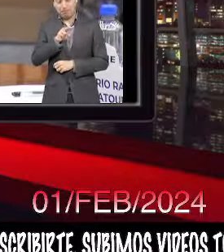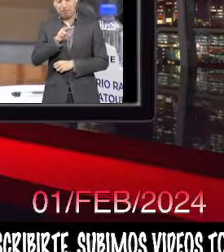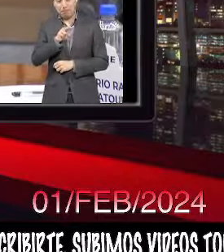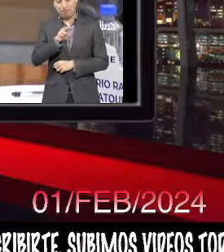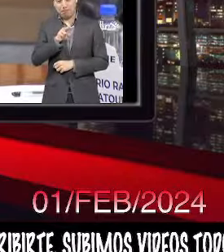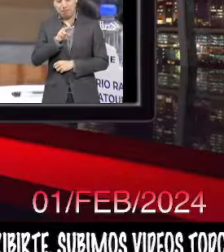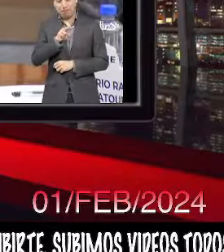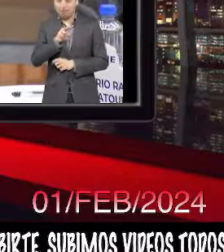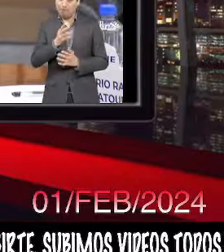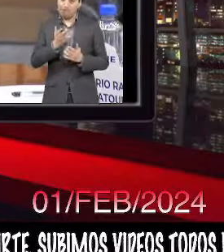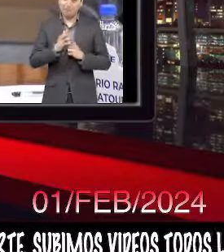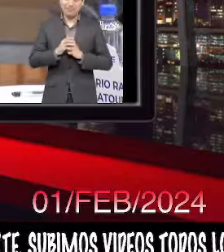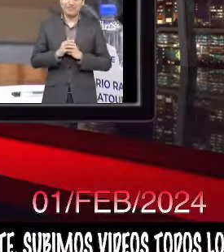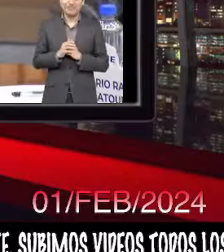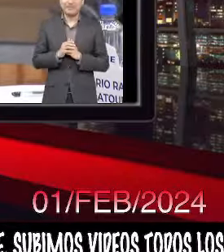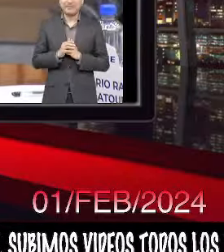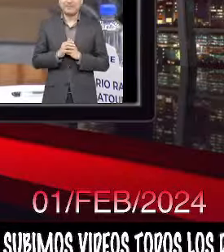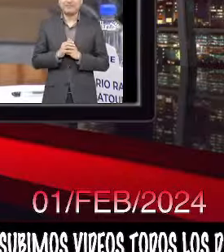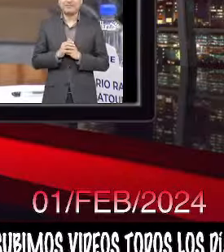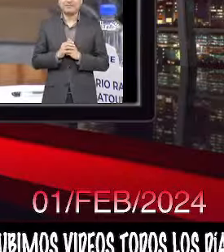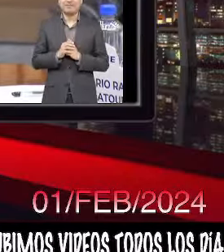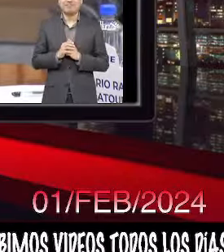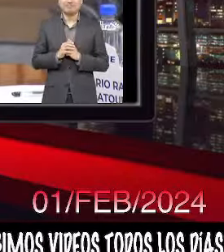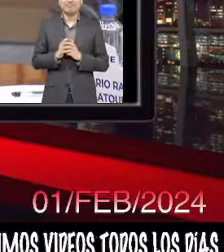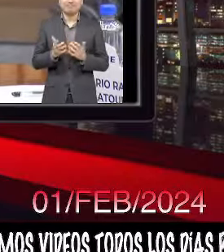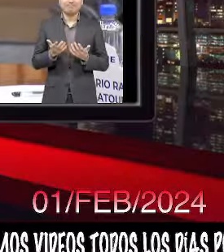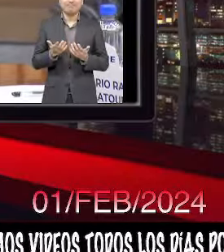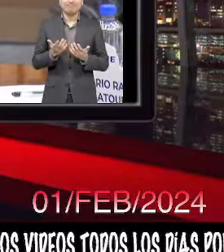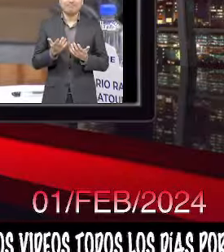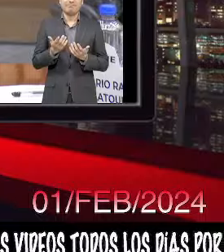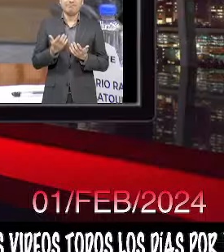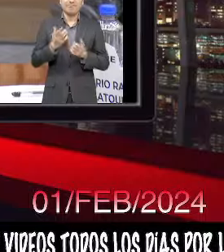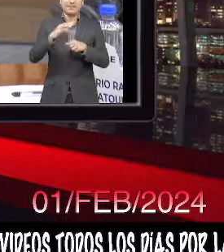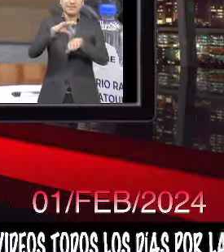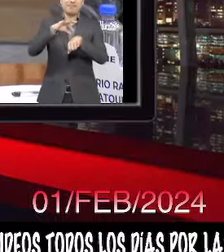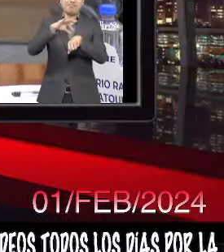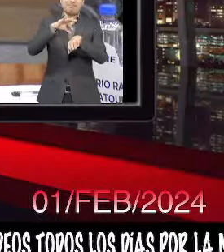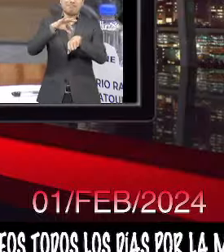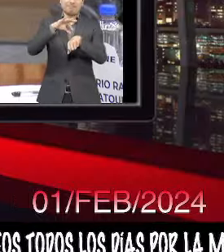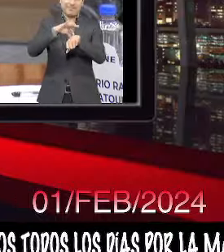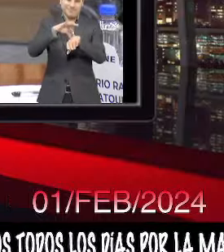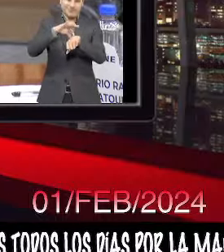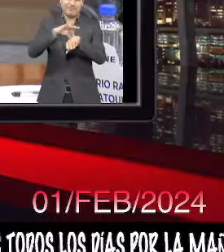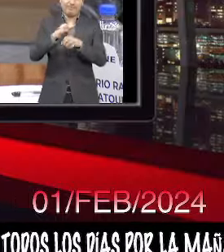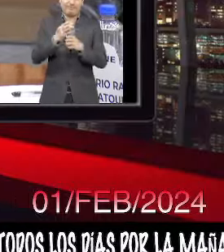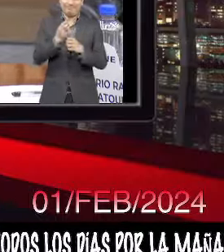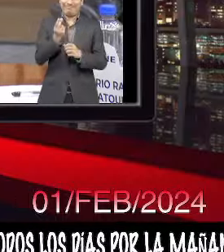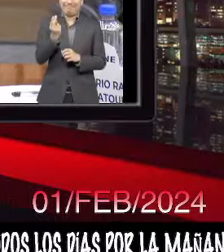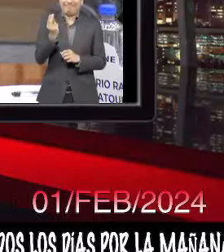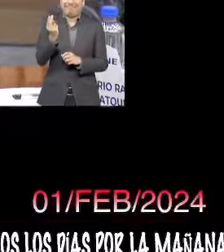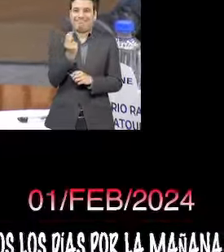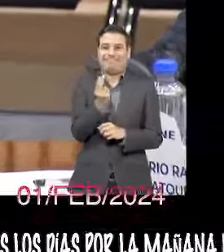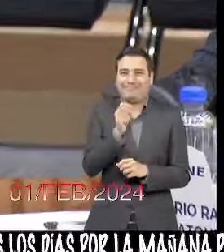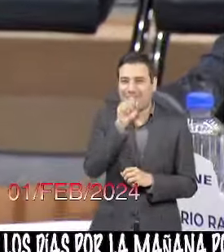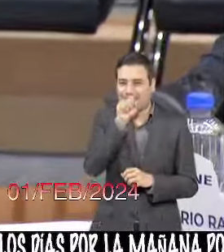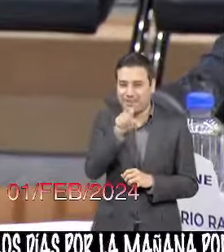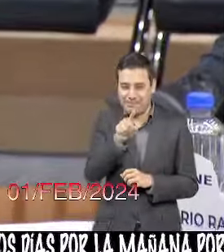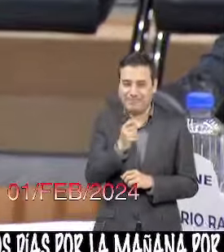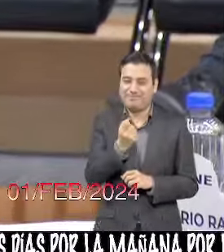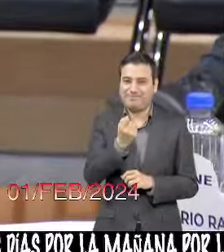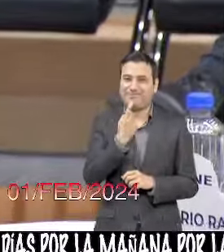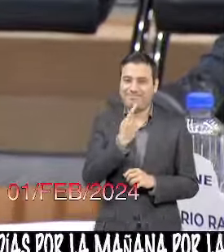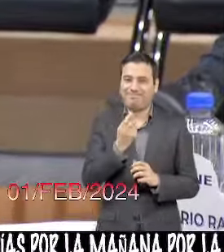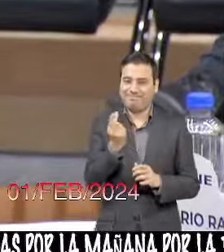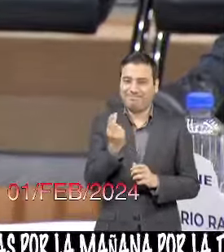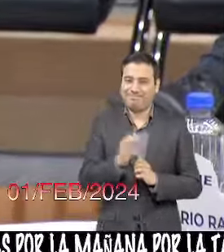Y nada más que para un médico siempre necesita medicinas también. Y este gobierno desafortunadamente ha comprobado que no tiene medicamentos